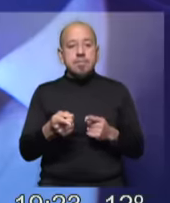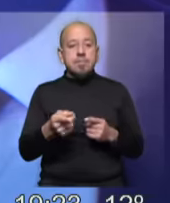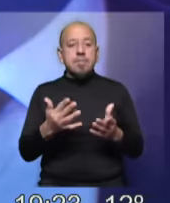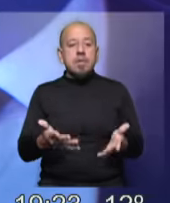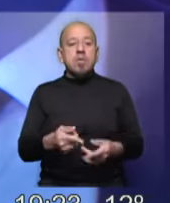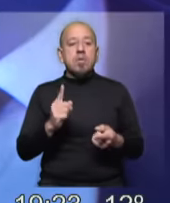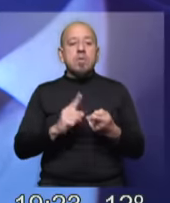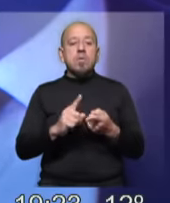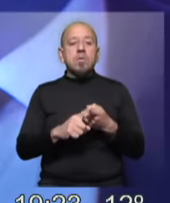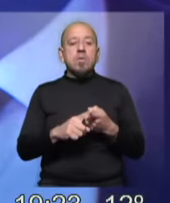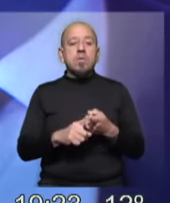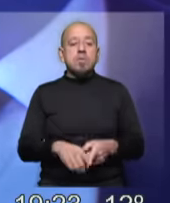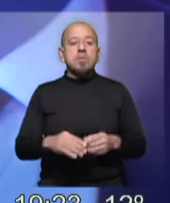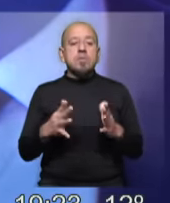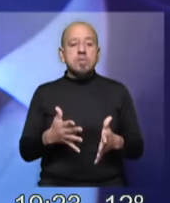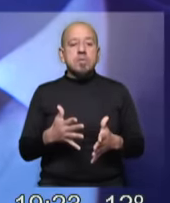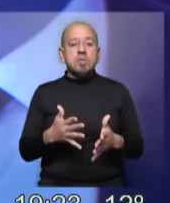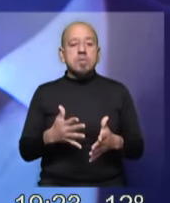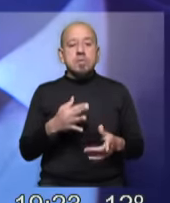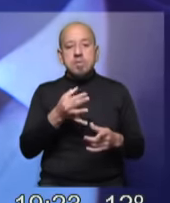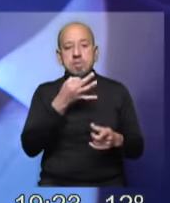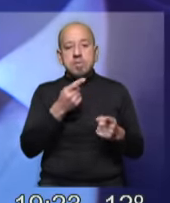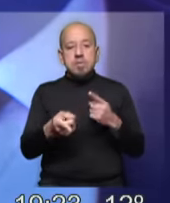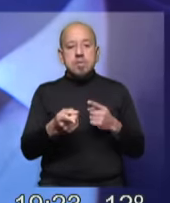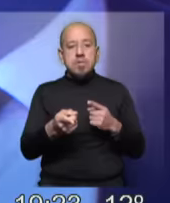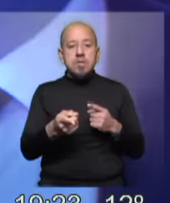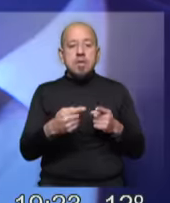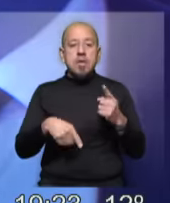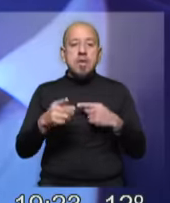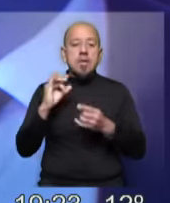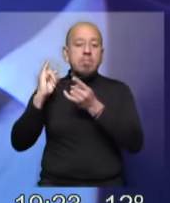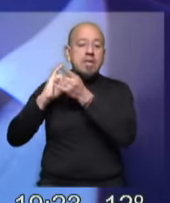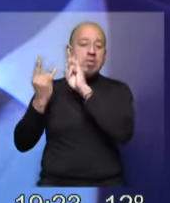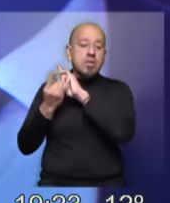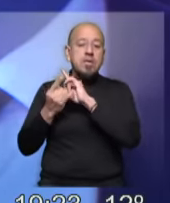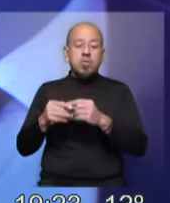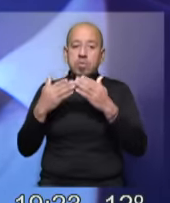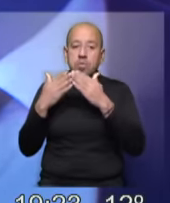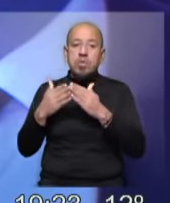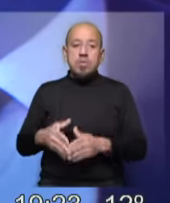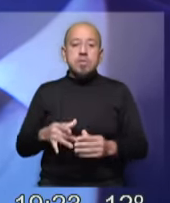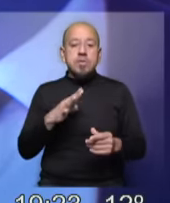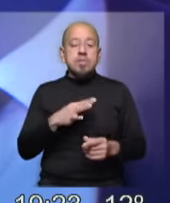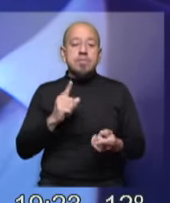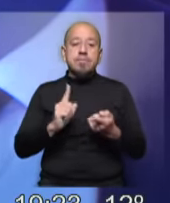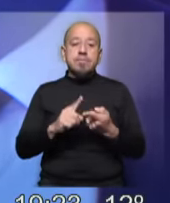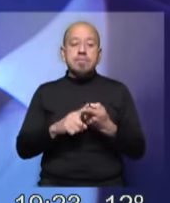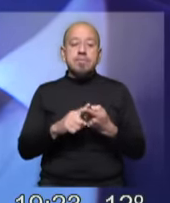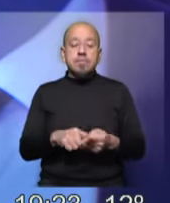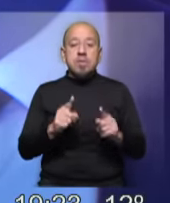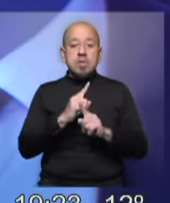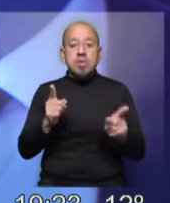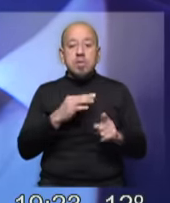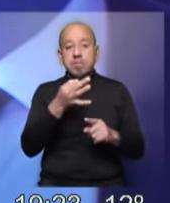acuerdo previo sobre qué declarar en la interpelación, claro, justamente. Claro. Dice que habían acordado no